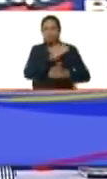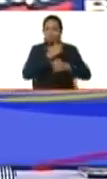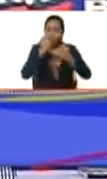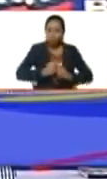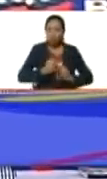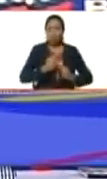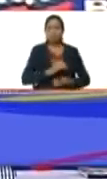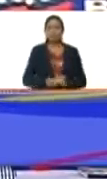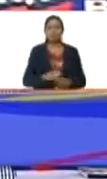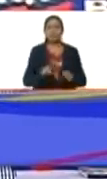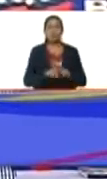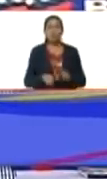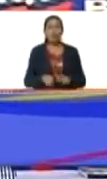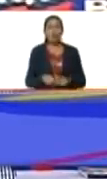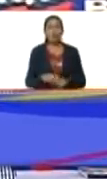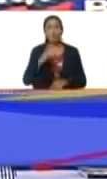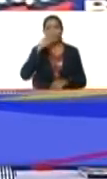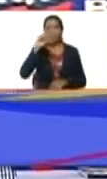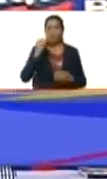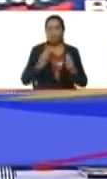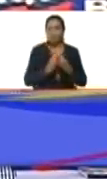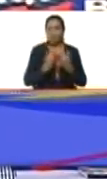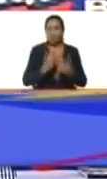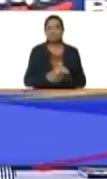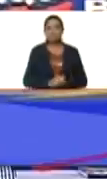como Maduro. Gracias.